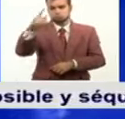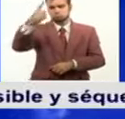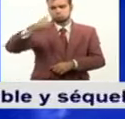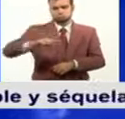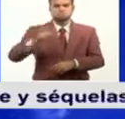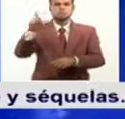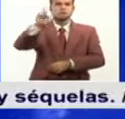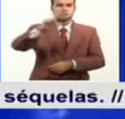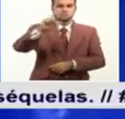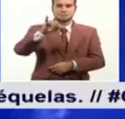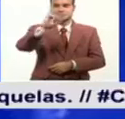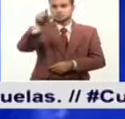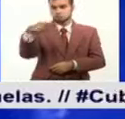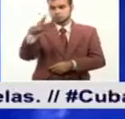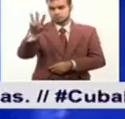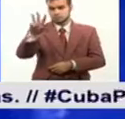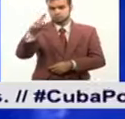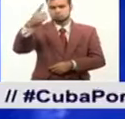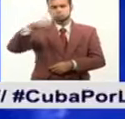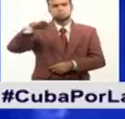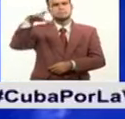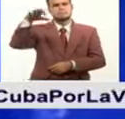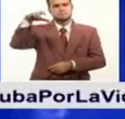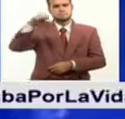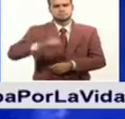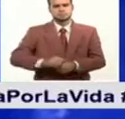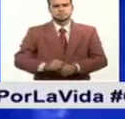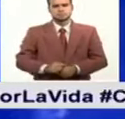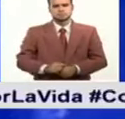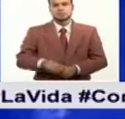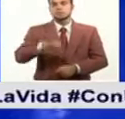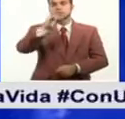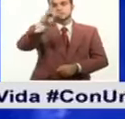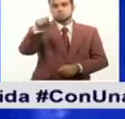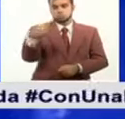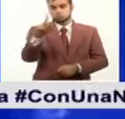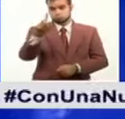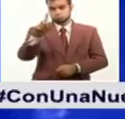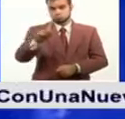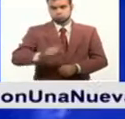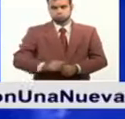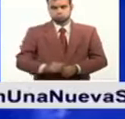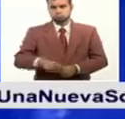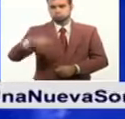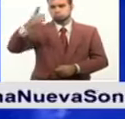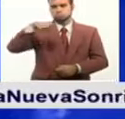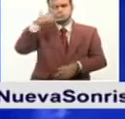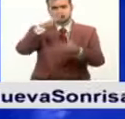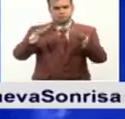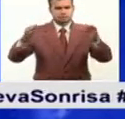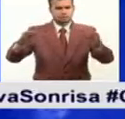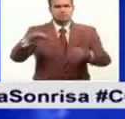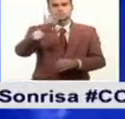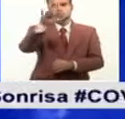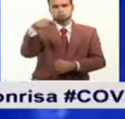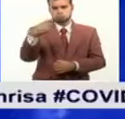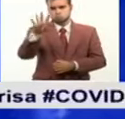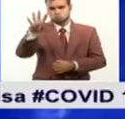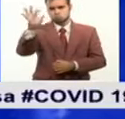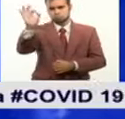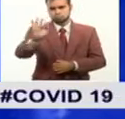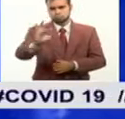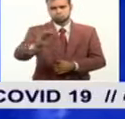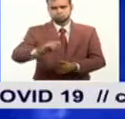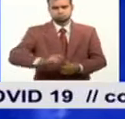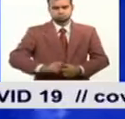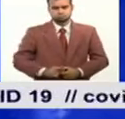el 6,3, Pinar del Río el 6,1 y Artemisa el 5,4%